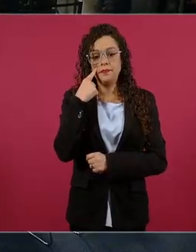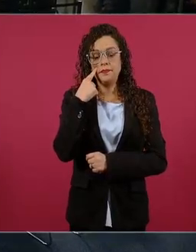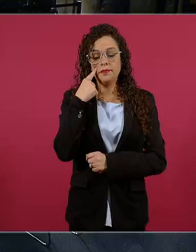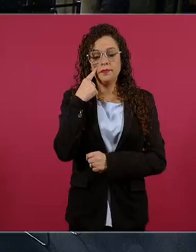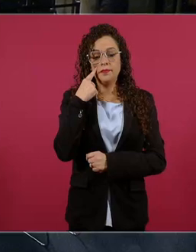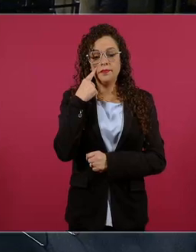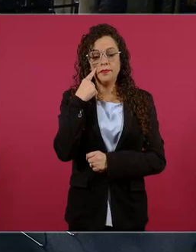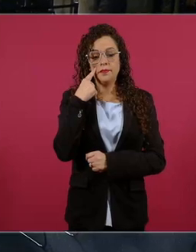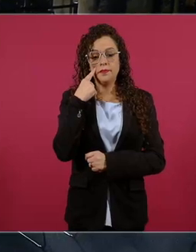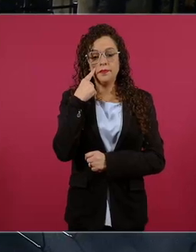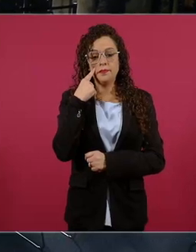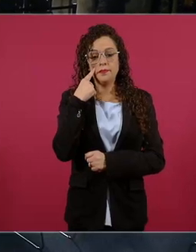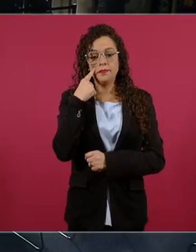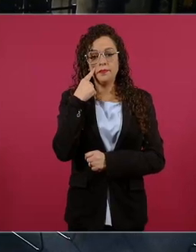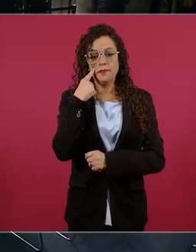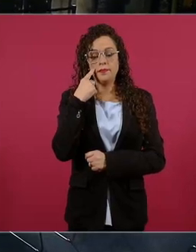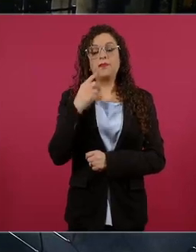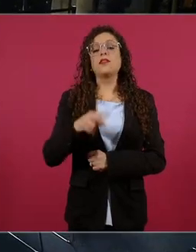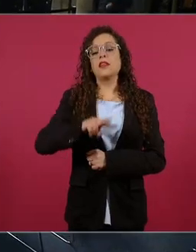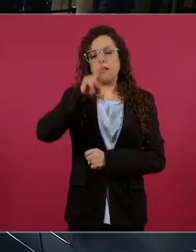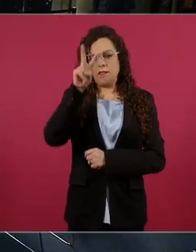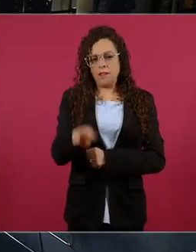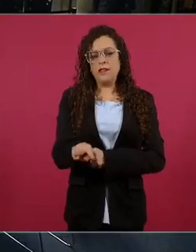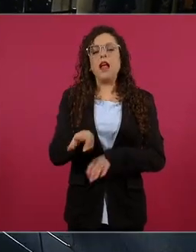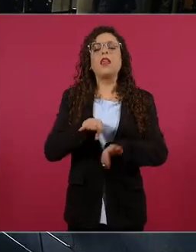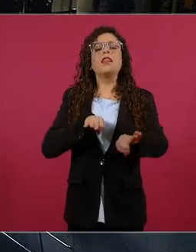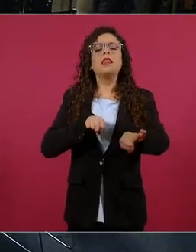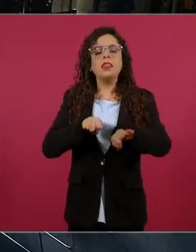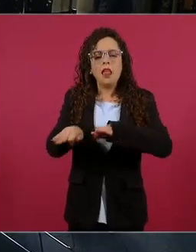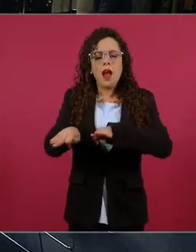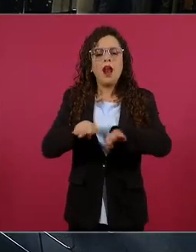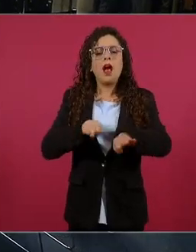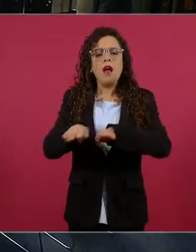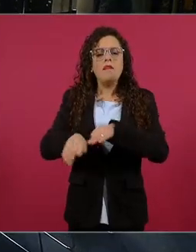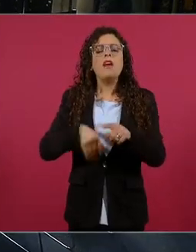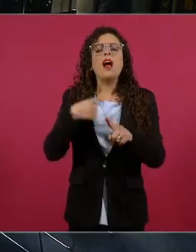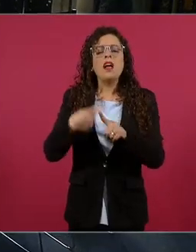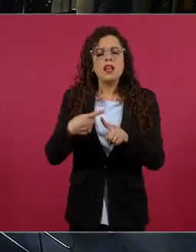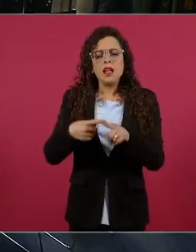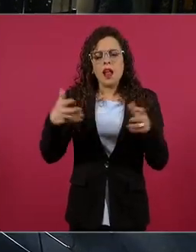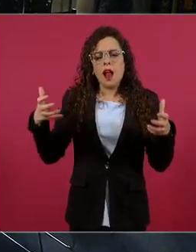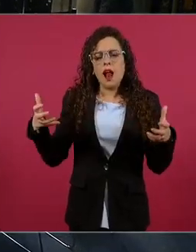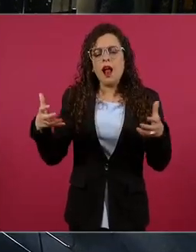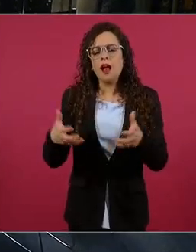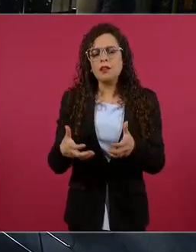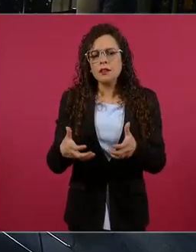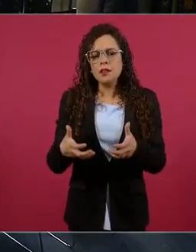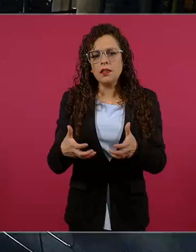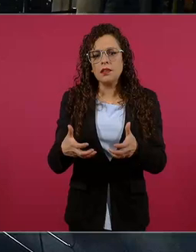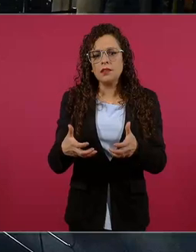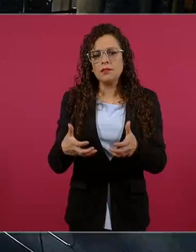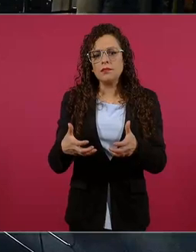quienes hacen el trabajo realmente son los auxiliares,